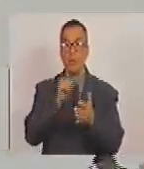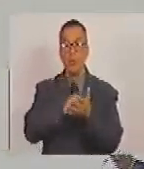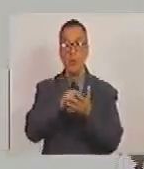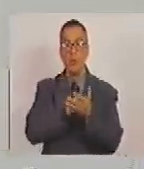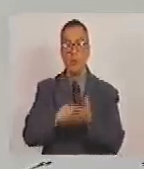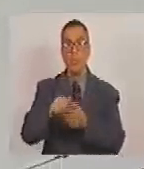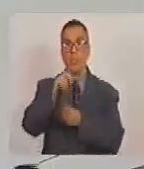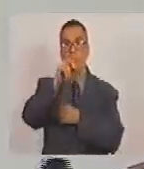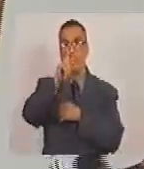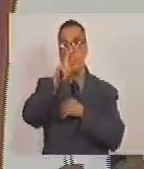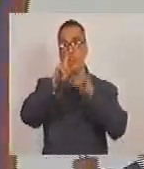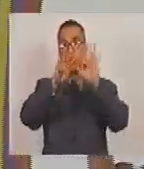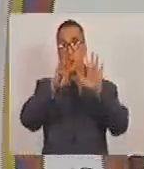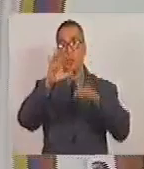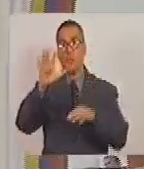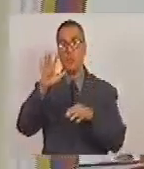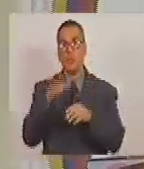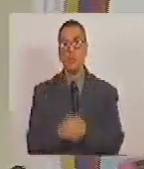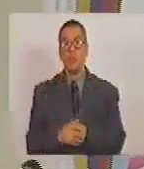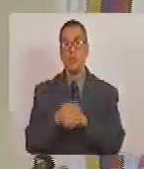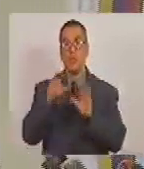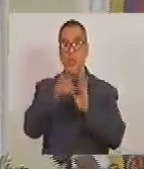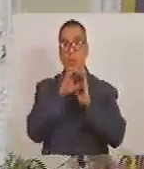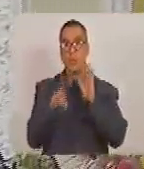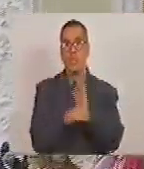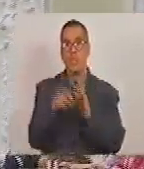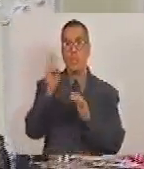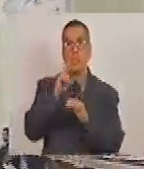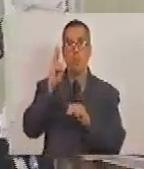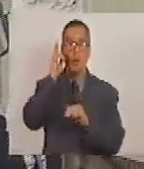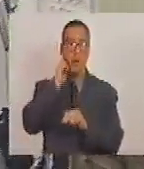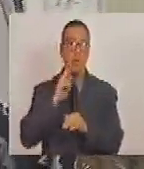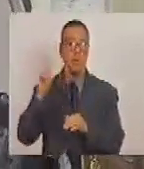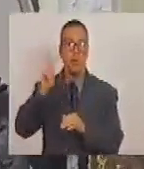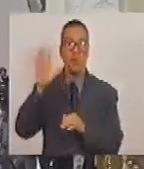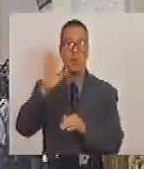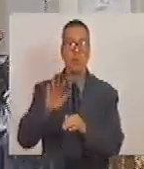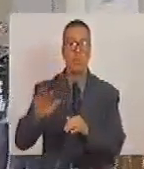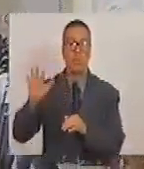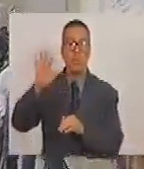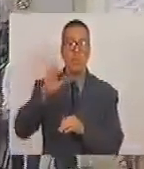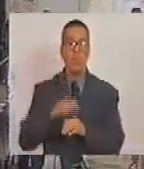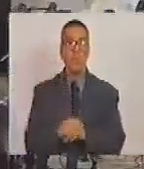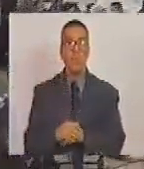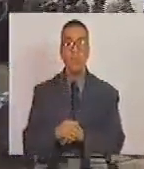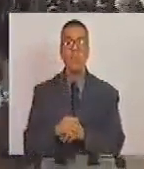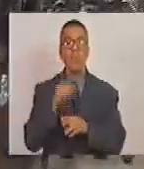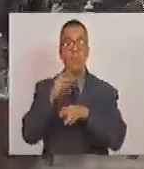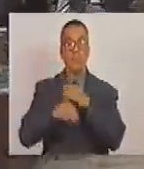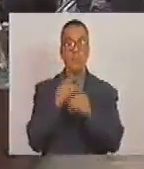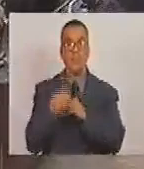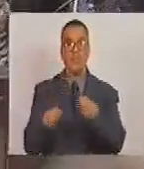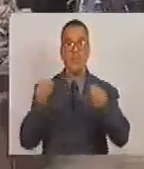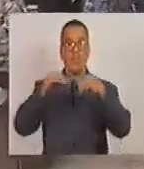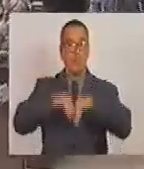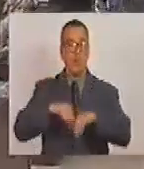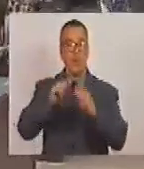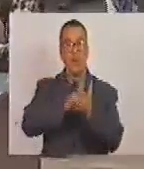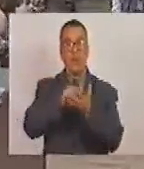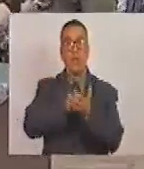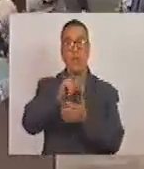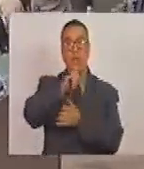en el artículo 295 de la Constitución de la República Bolivariana de Venezuela, en concordancia con el